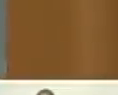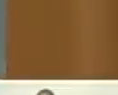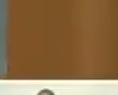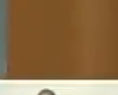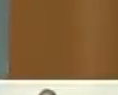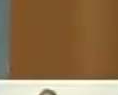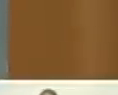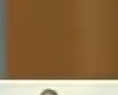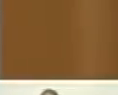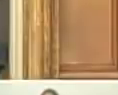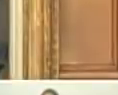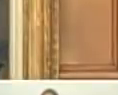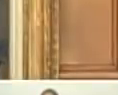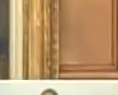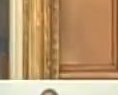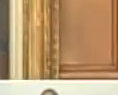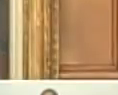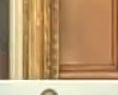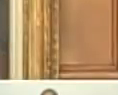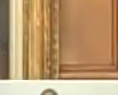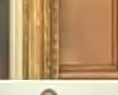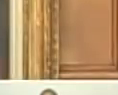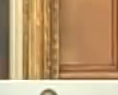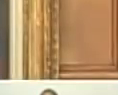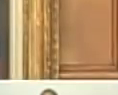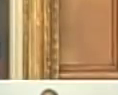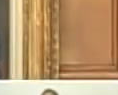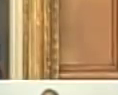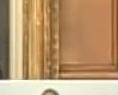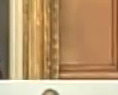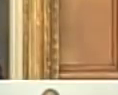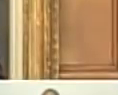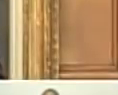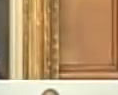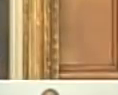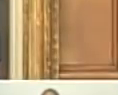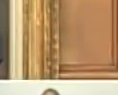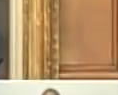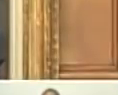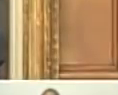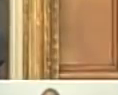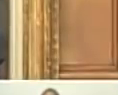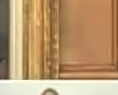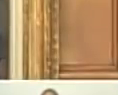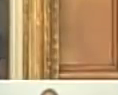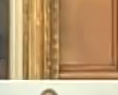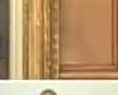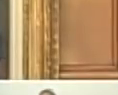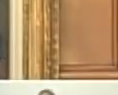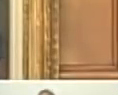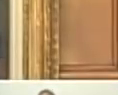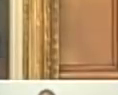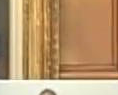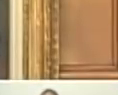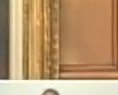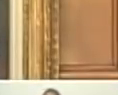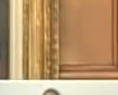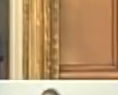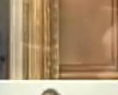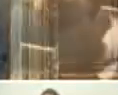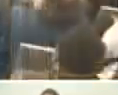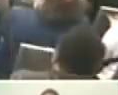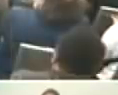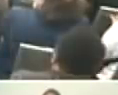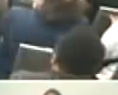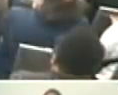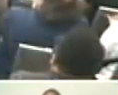comunicacional y de la batalla por la verdad que tiene nuestra humanidad. Por favor, bienvenido. Muchas